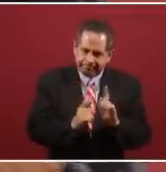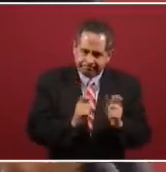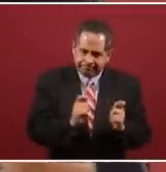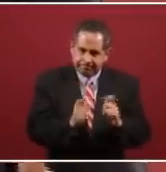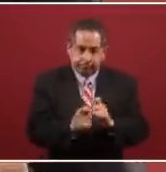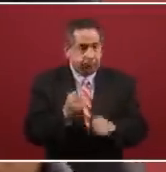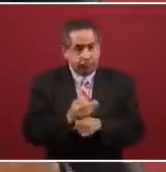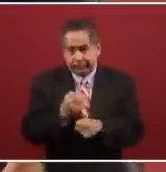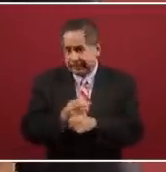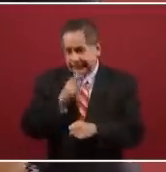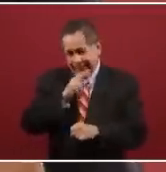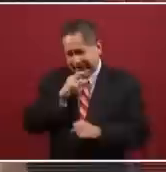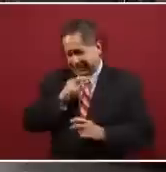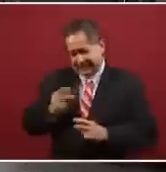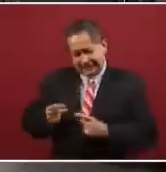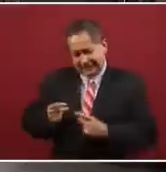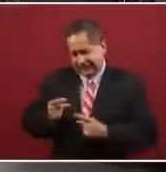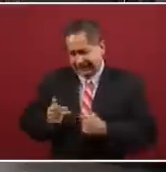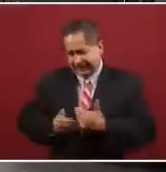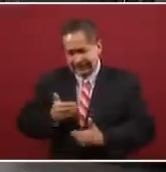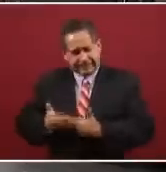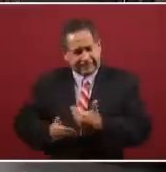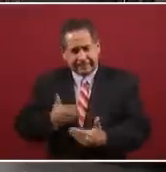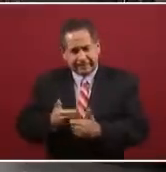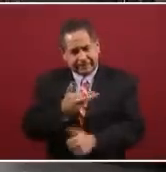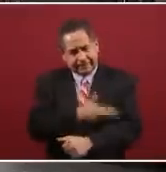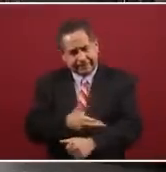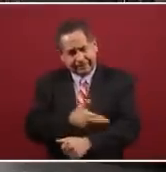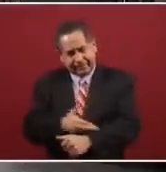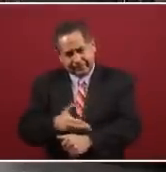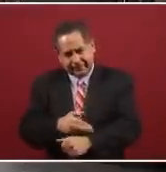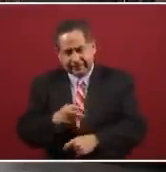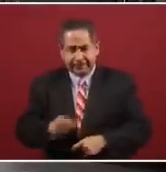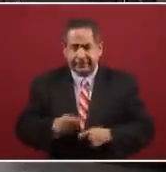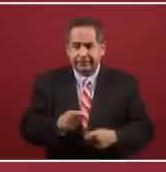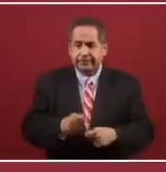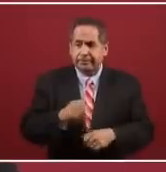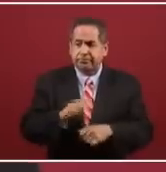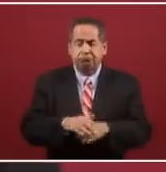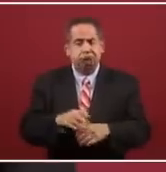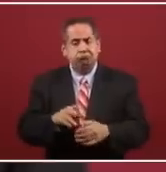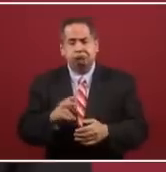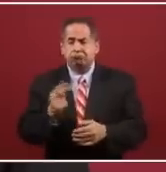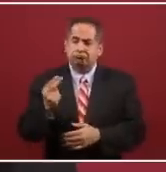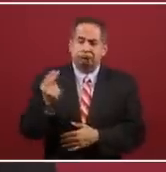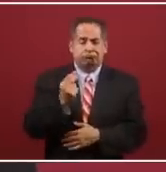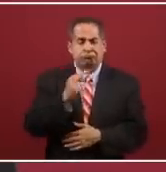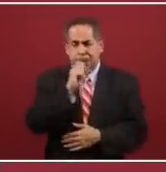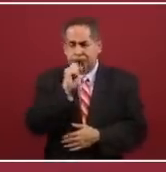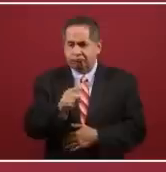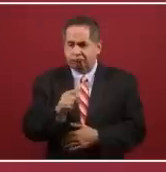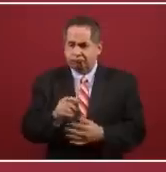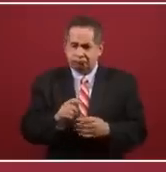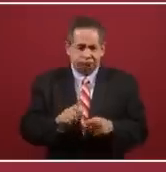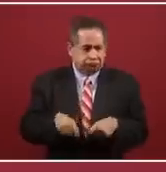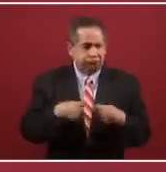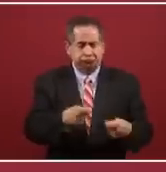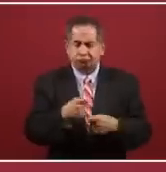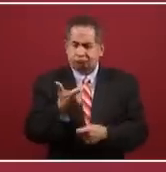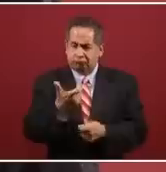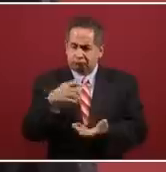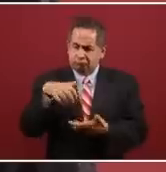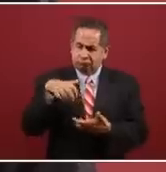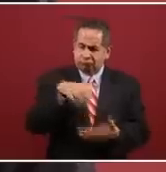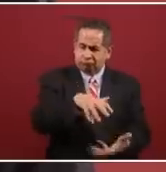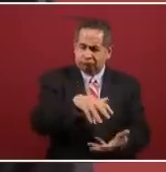Estamos trabajando a prisa porque nos implica también destinar recursos.